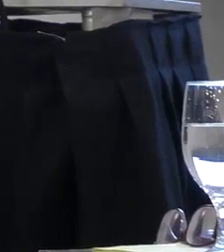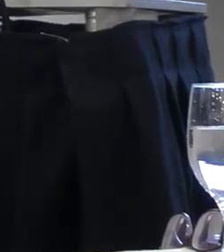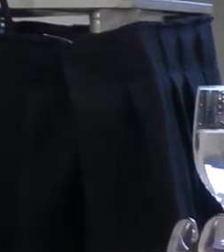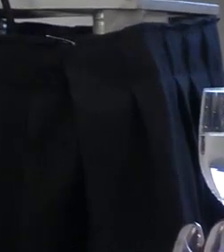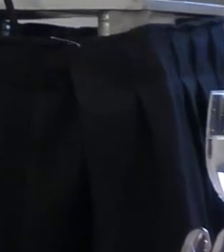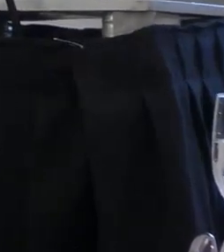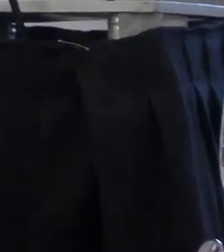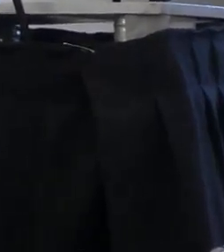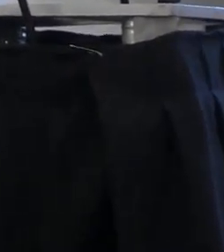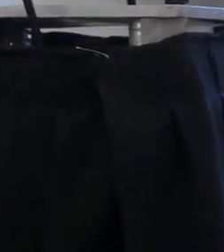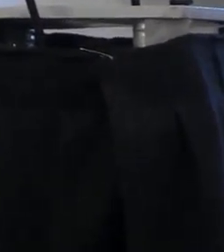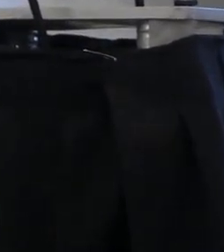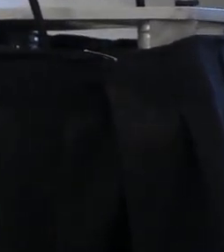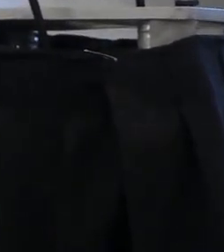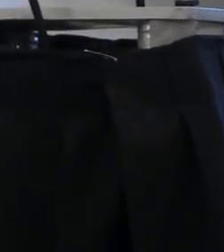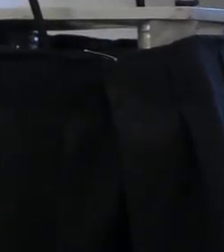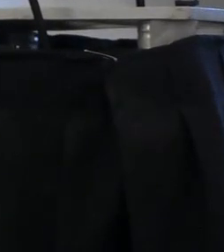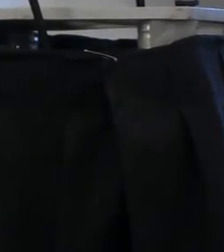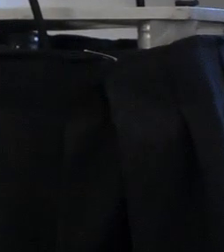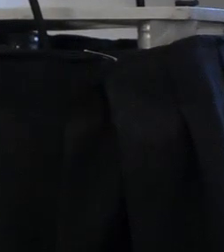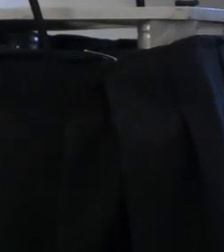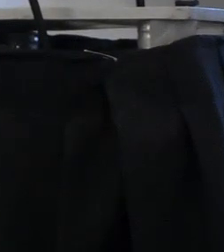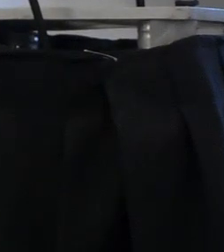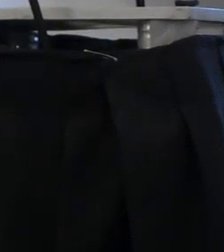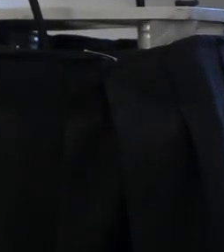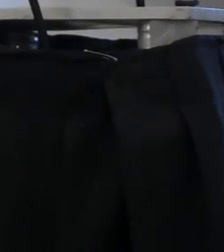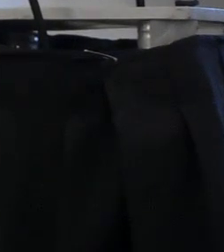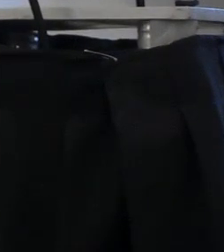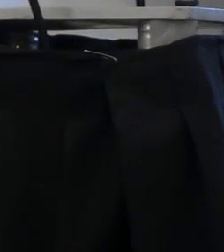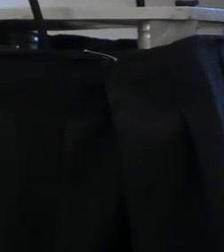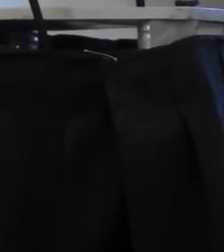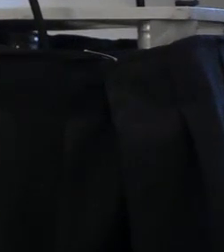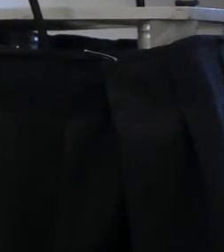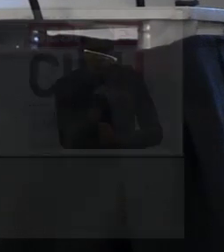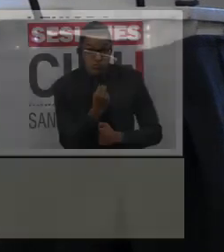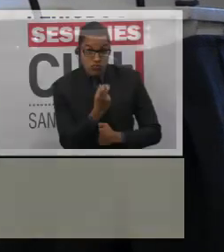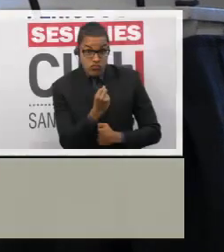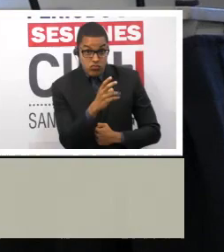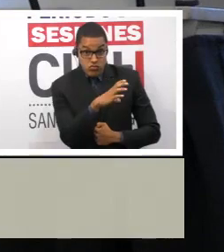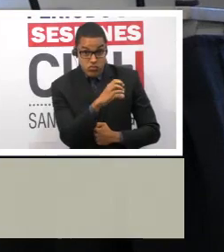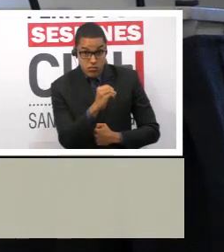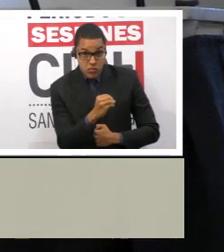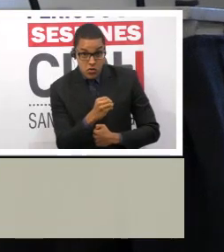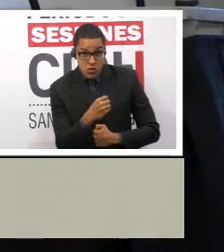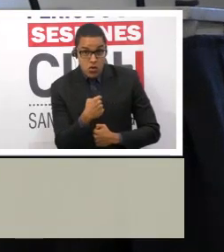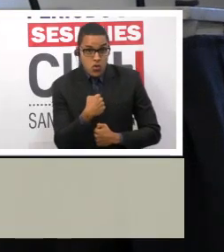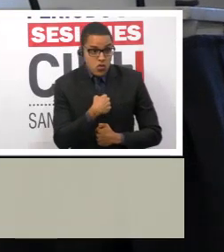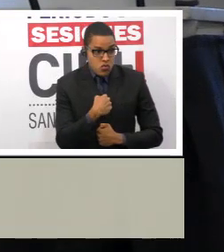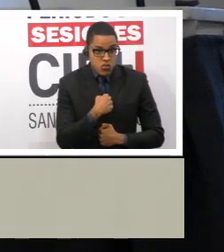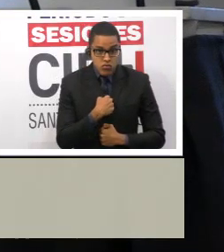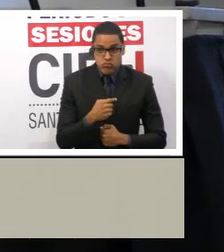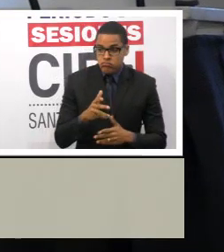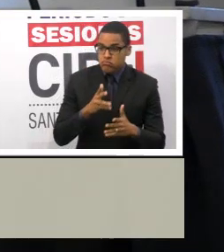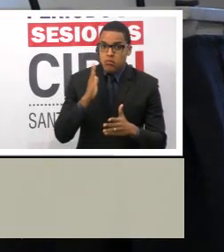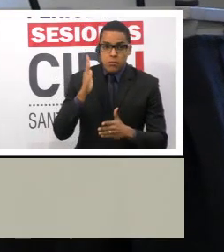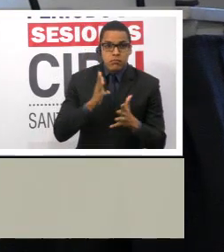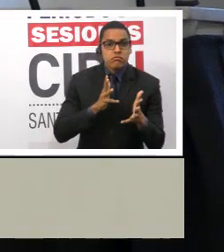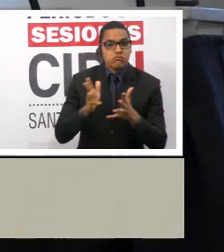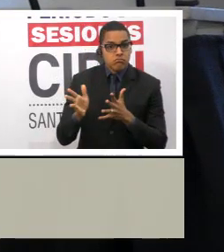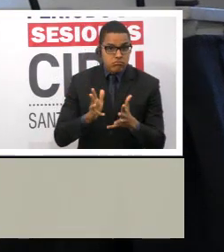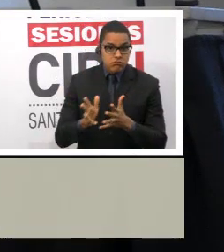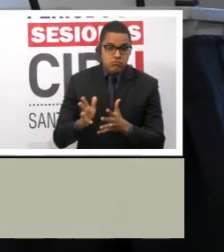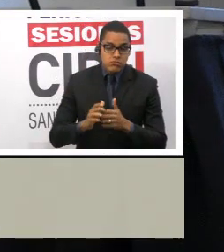rights a nombre de la coalición de 12 organizaciones peticionarias oxford el instituto de estudios